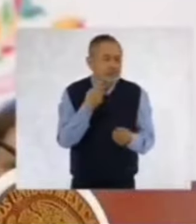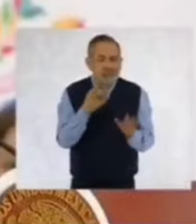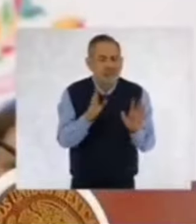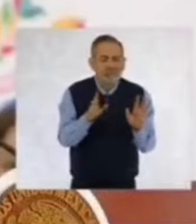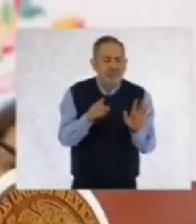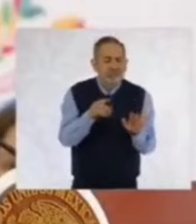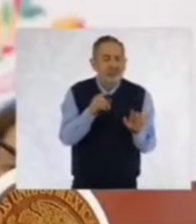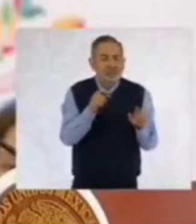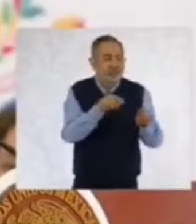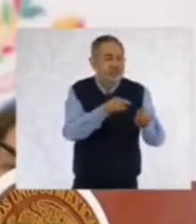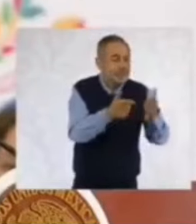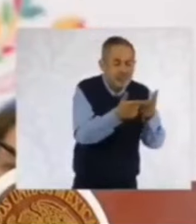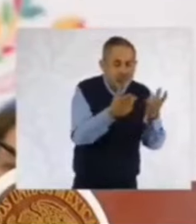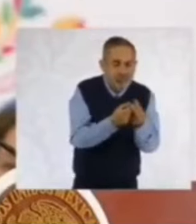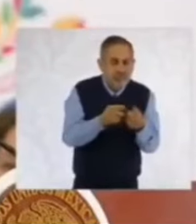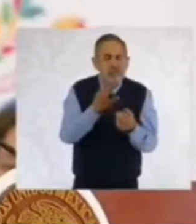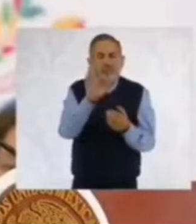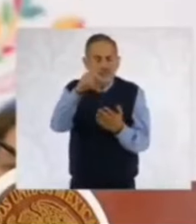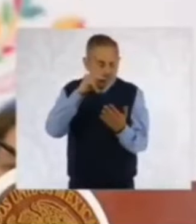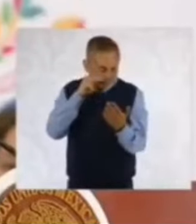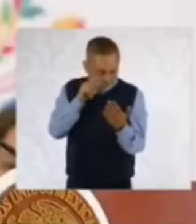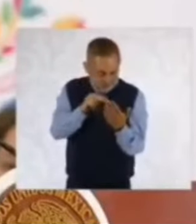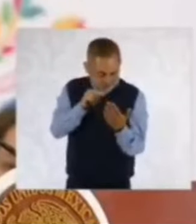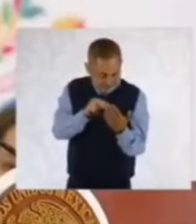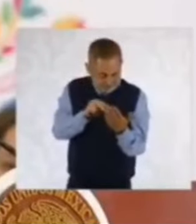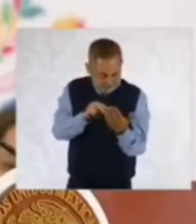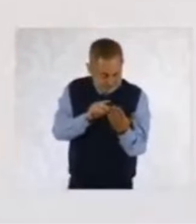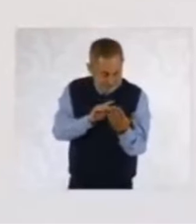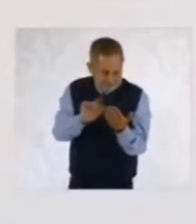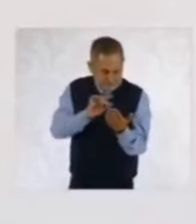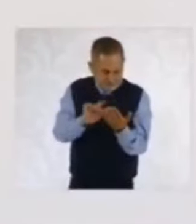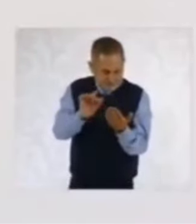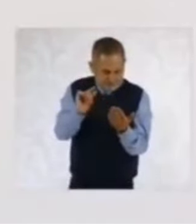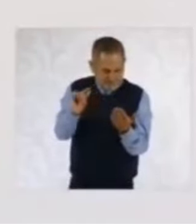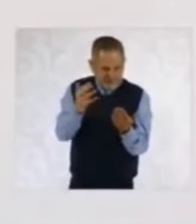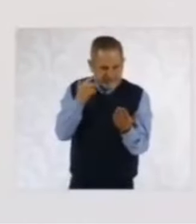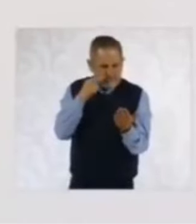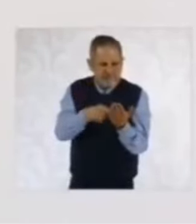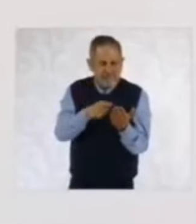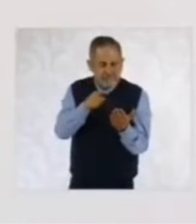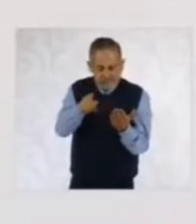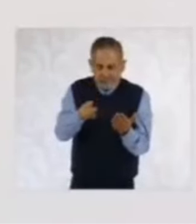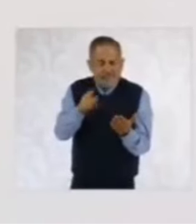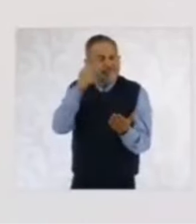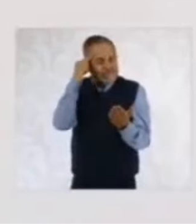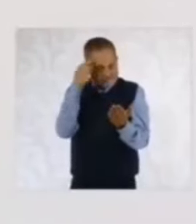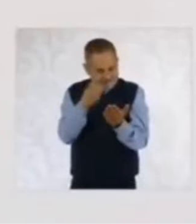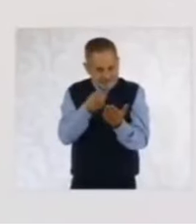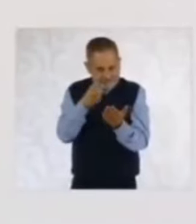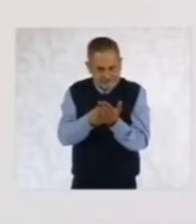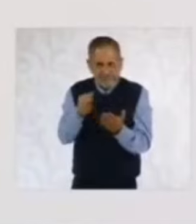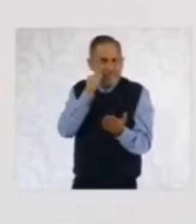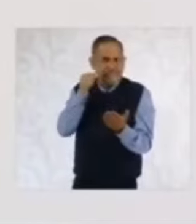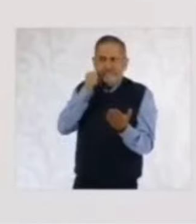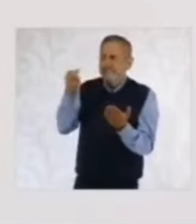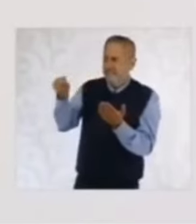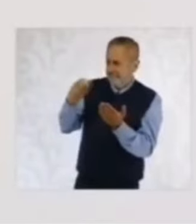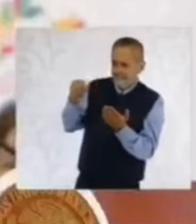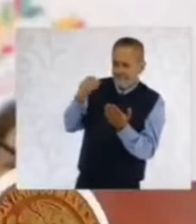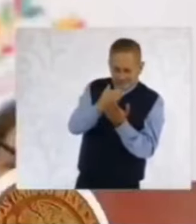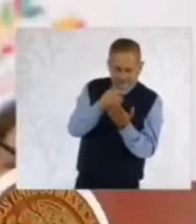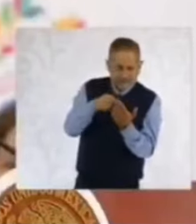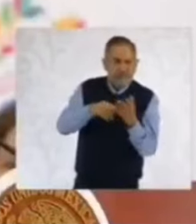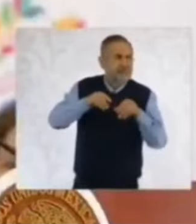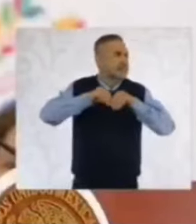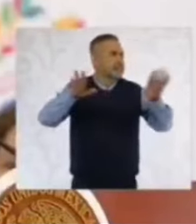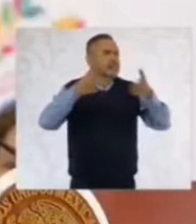no es que tengo aquí algunas notas que pude pedir el día de ayer de algo que